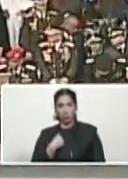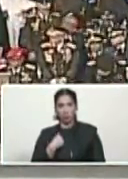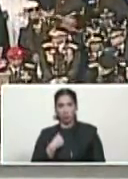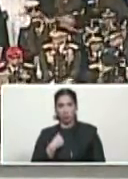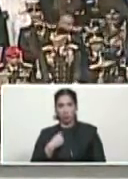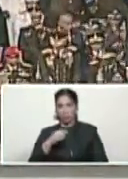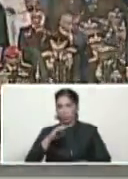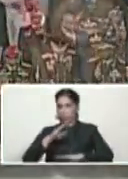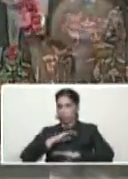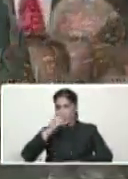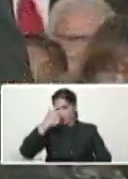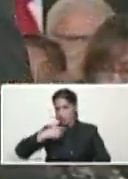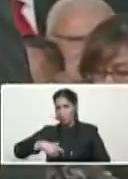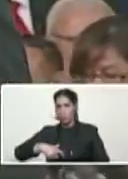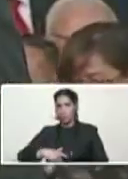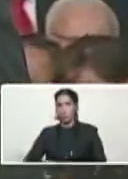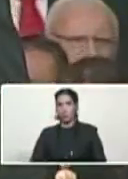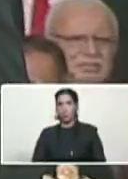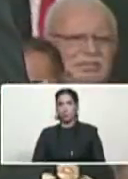como ciudadano